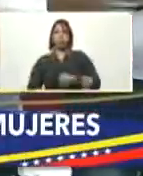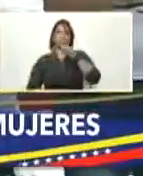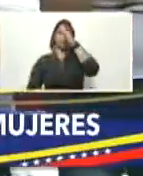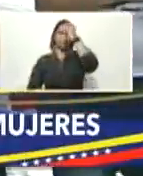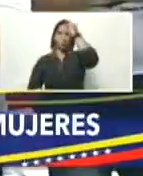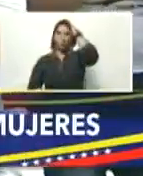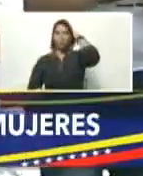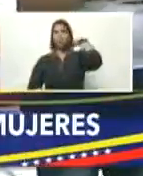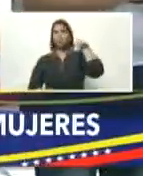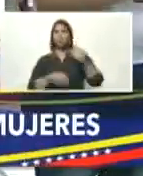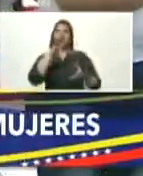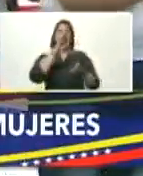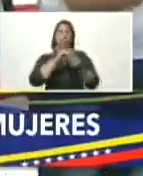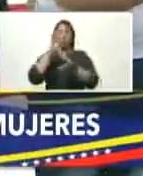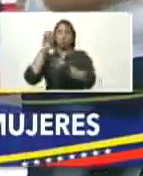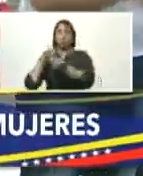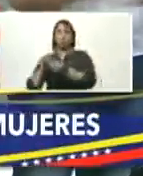sistematizado